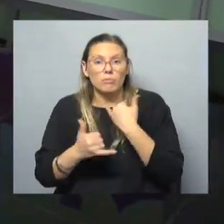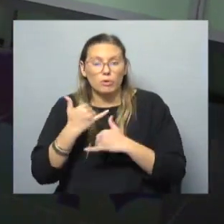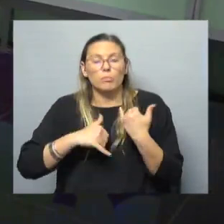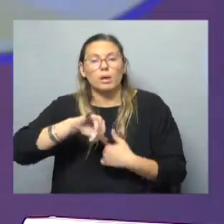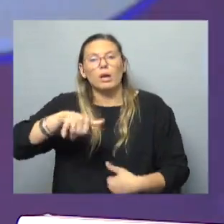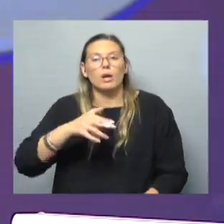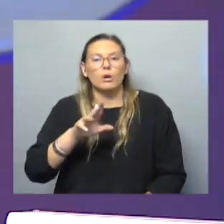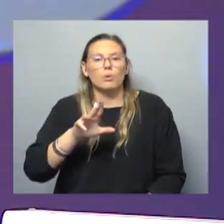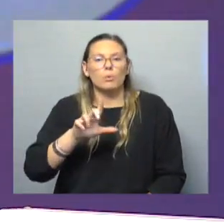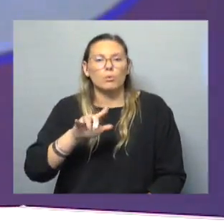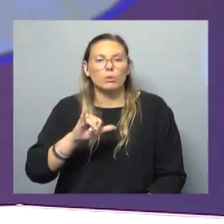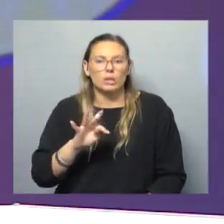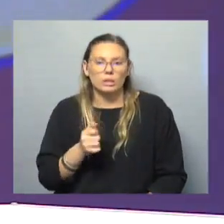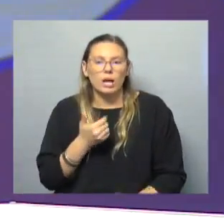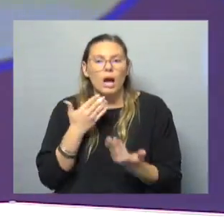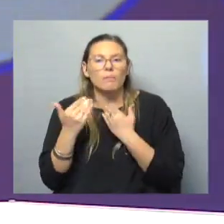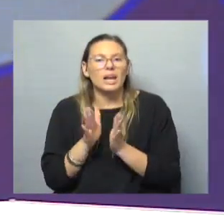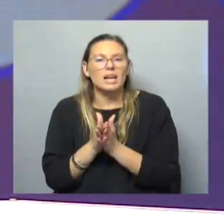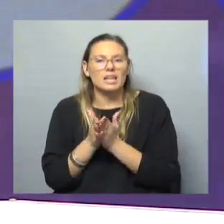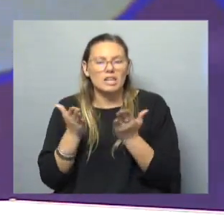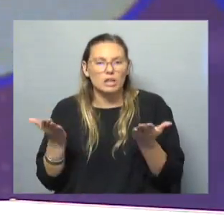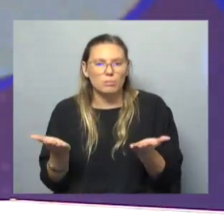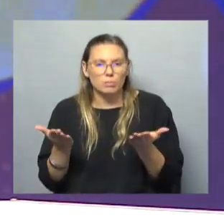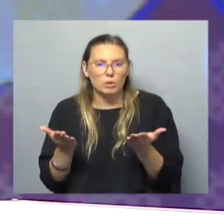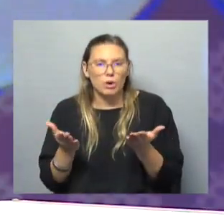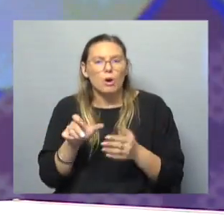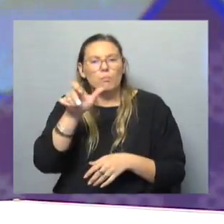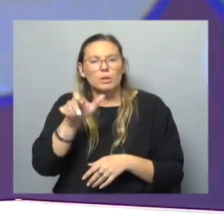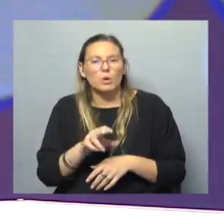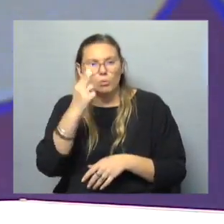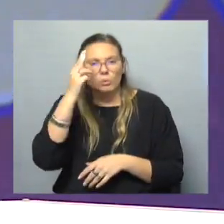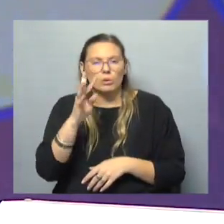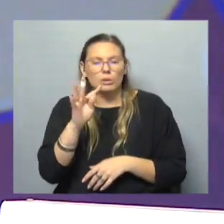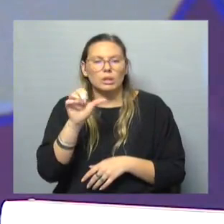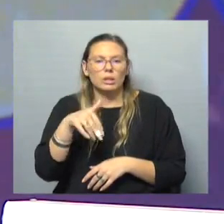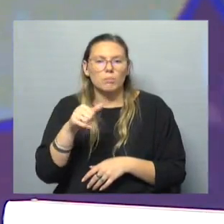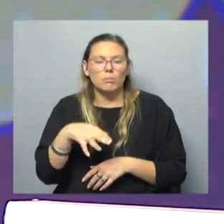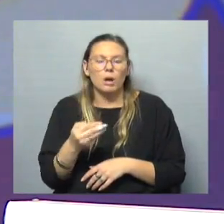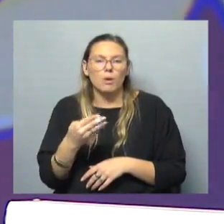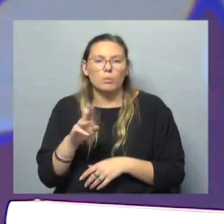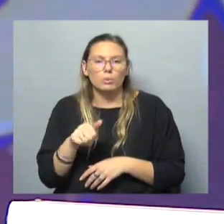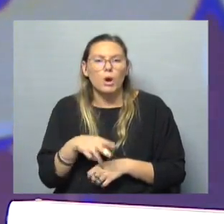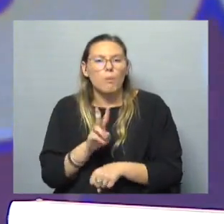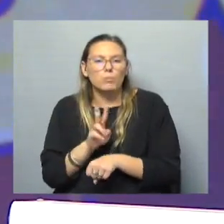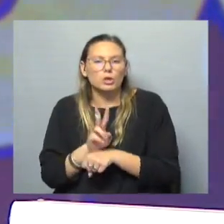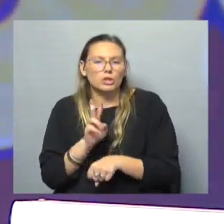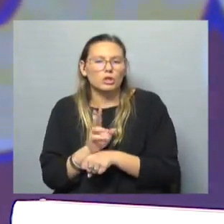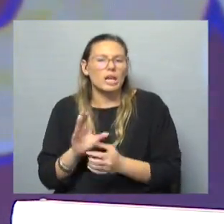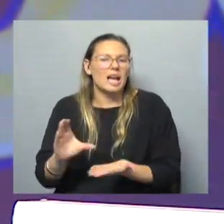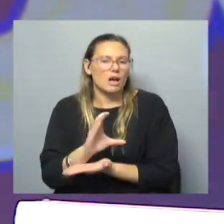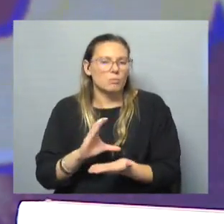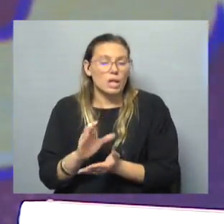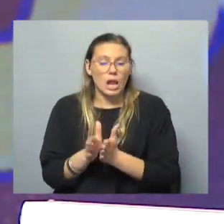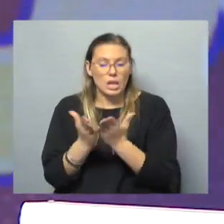Núñez Tomás, Julieta va a hablar del libro del académico uruguayo Tenenbaum, que se llama Los protectores del capital, que es un libro